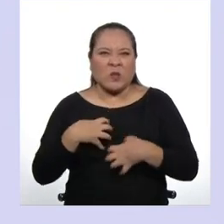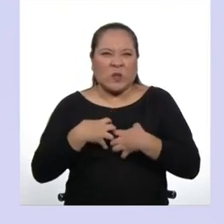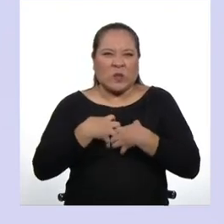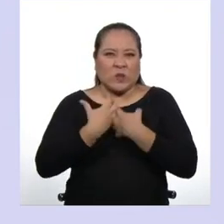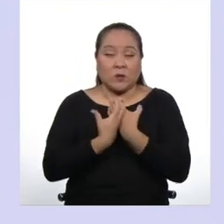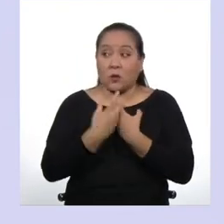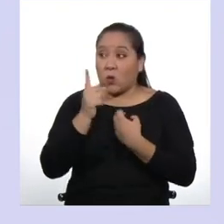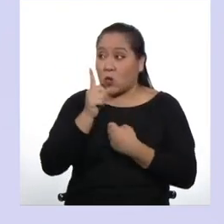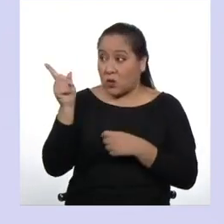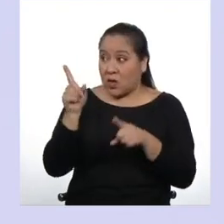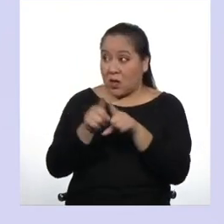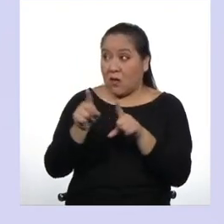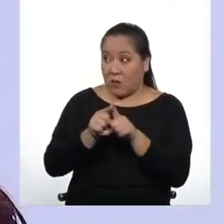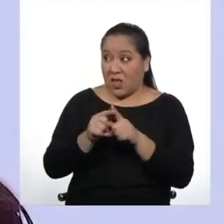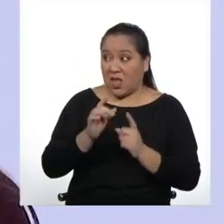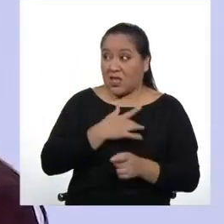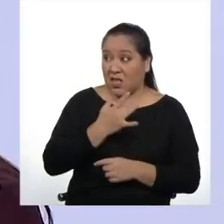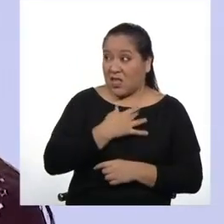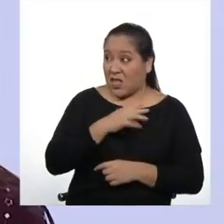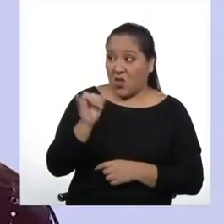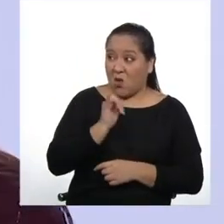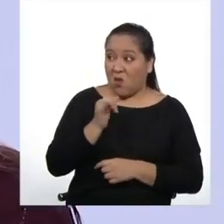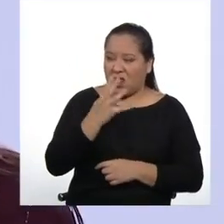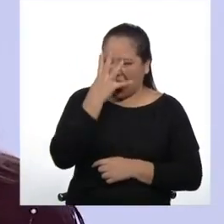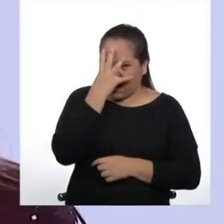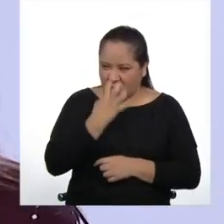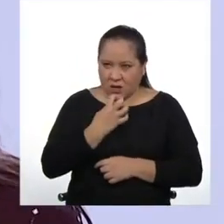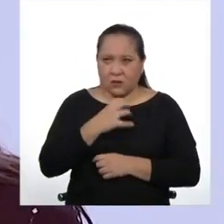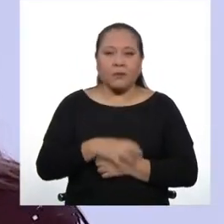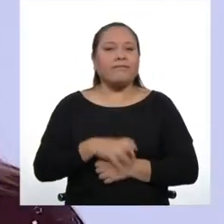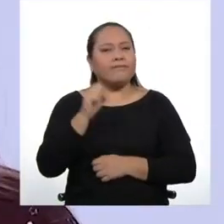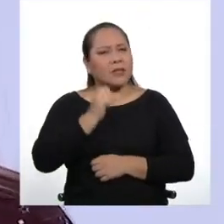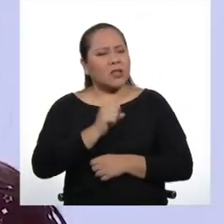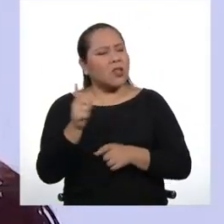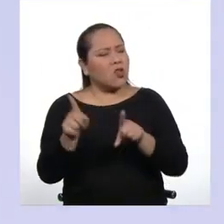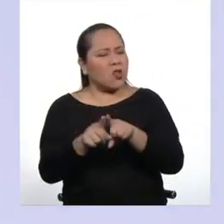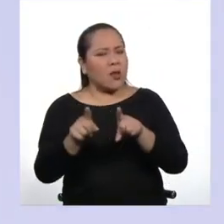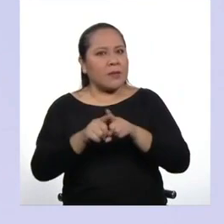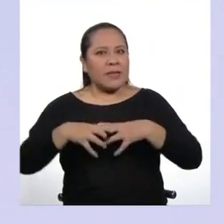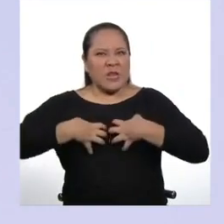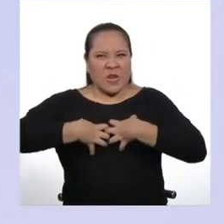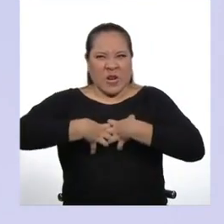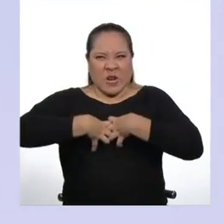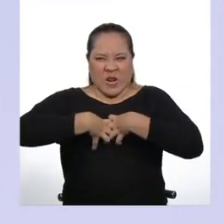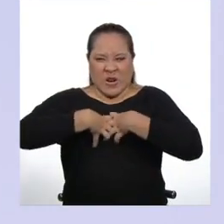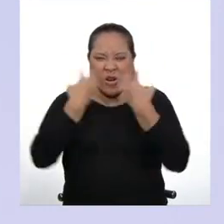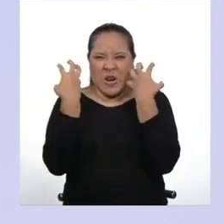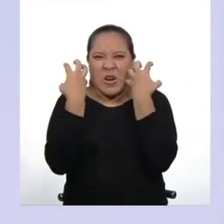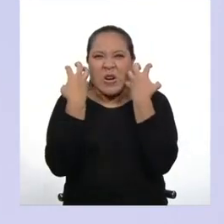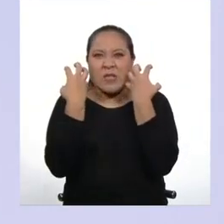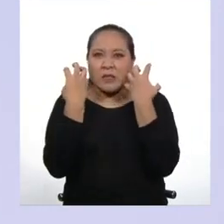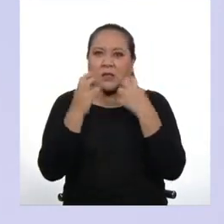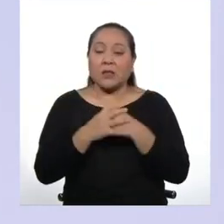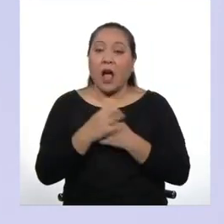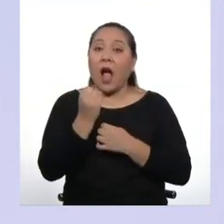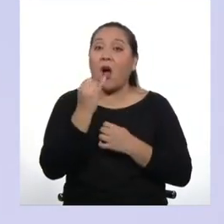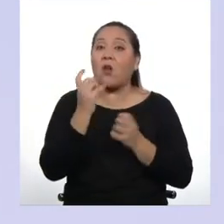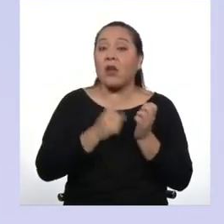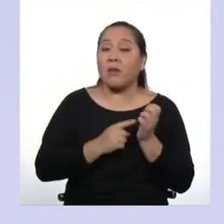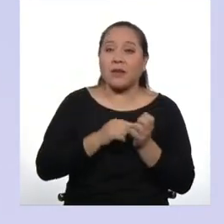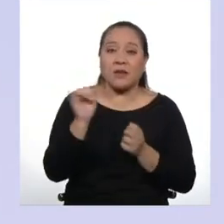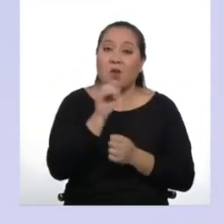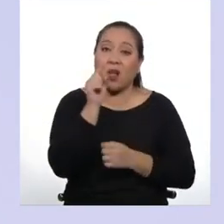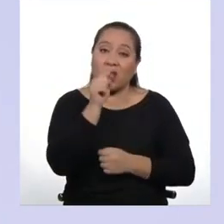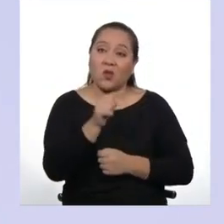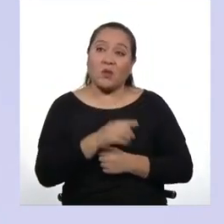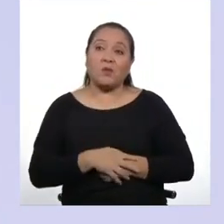también ha sentido ira en algún momento? Claro que sí, Patti. Yo también he sentido ira o enfado algunas veces al igual que